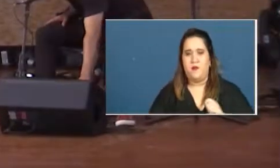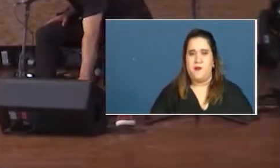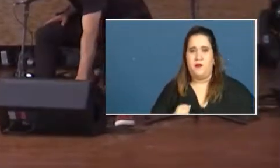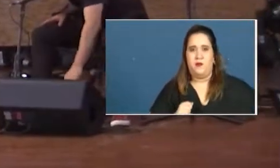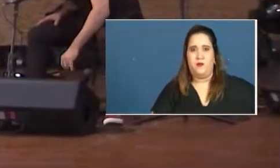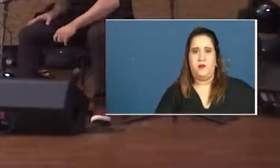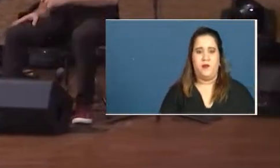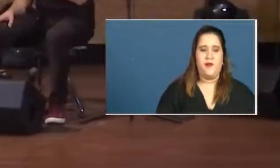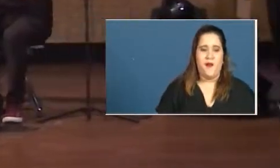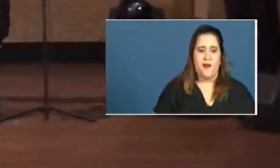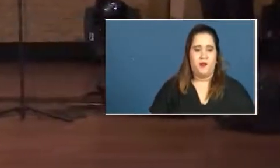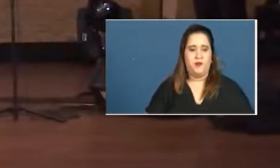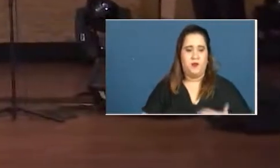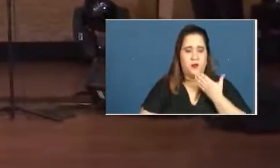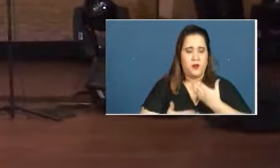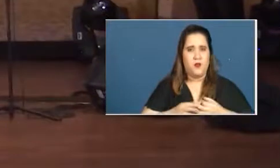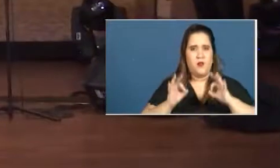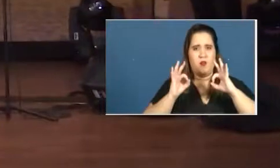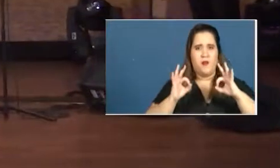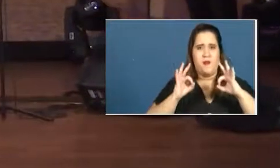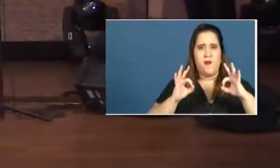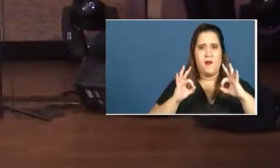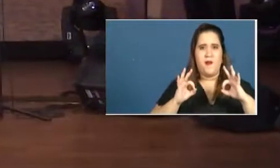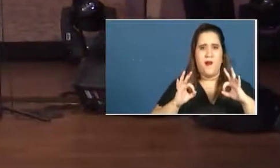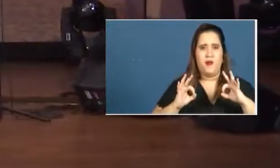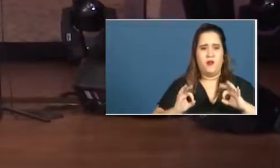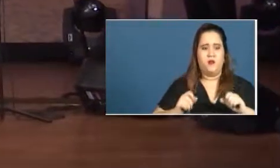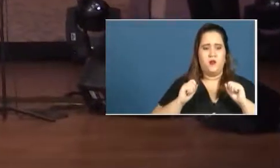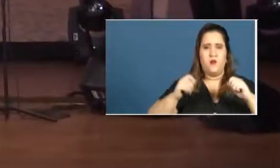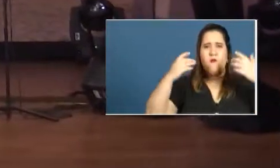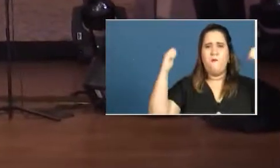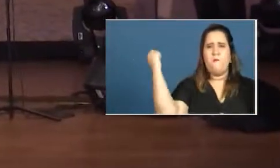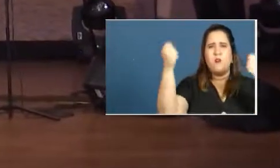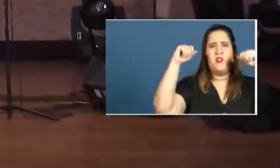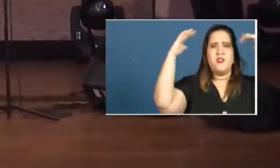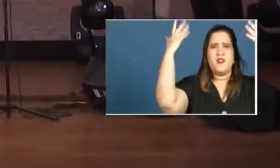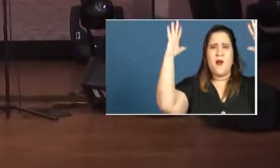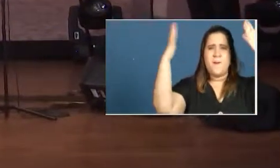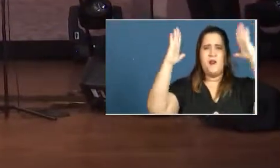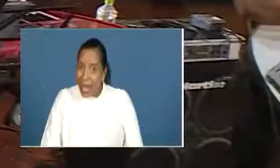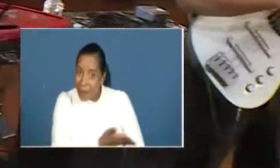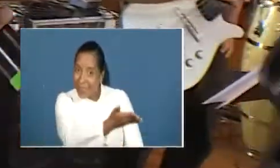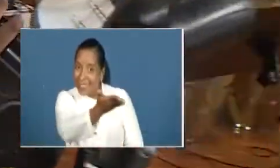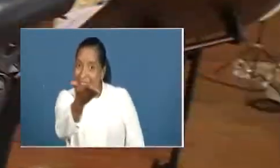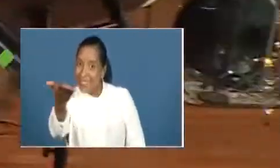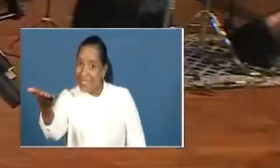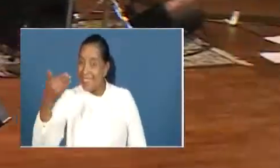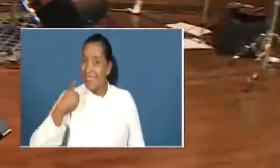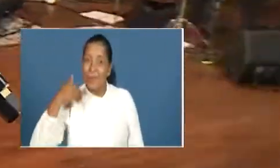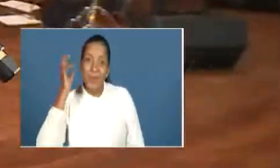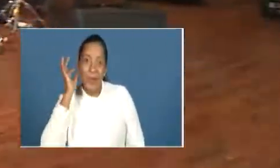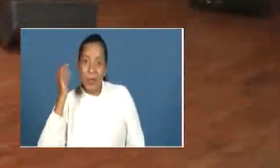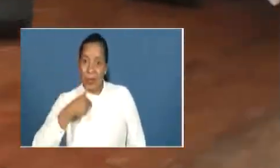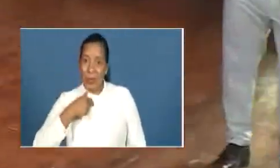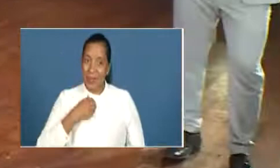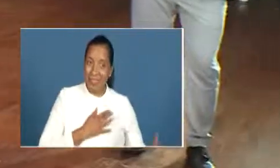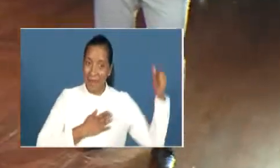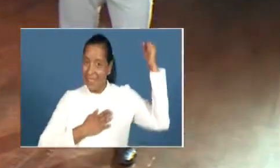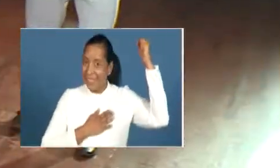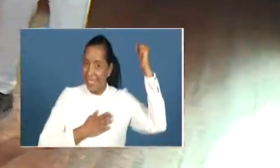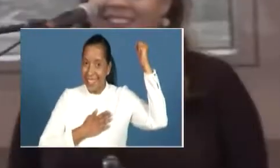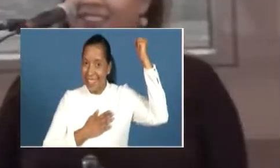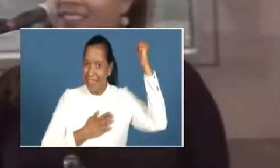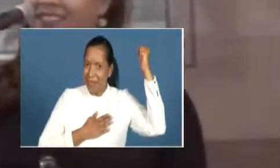Claro que sí, papá. Oye, gracias por esos aplausos en casa. Yo estoy bailando. No